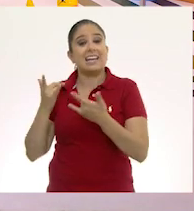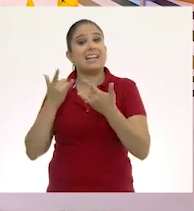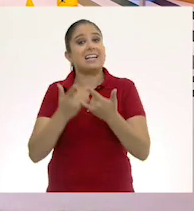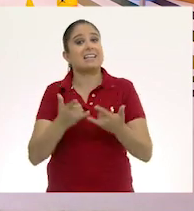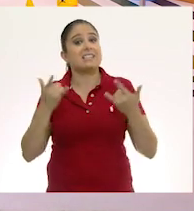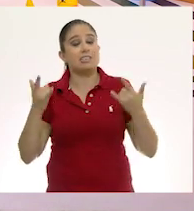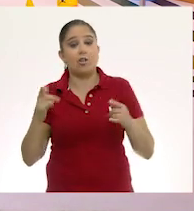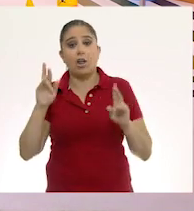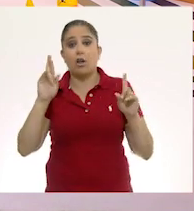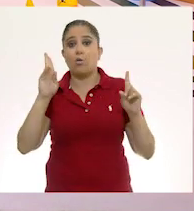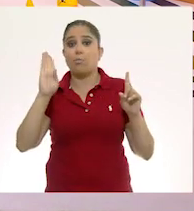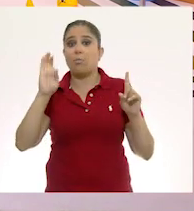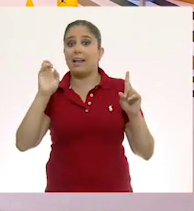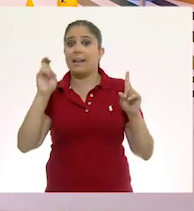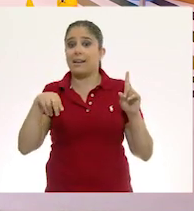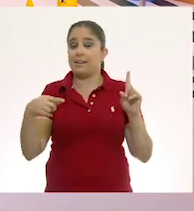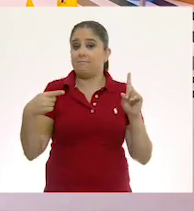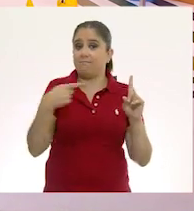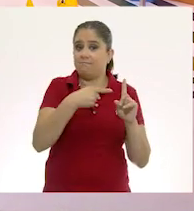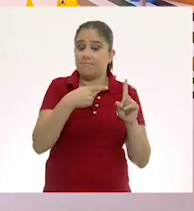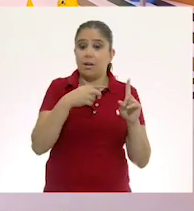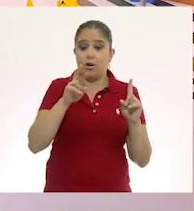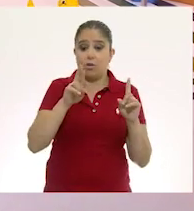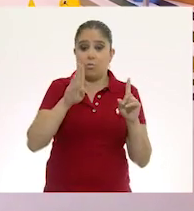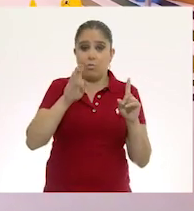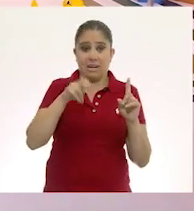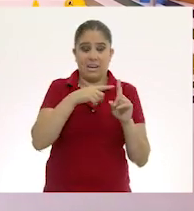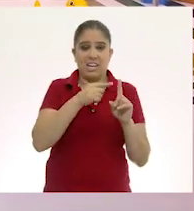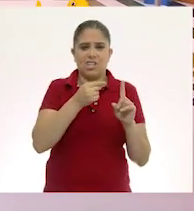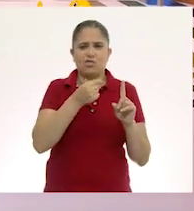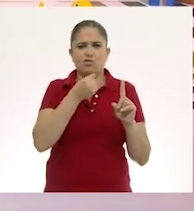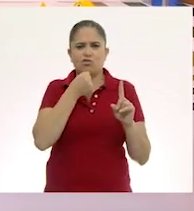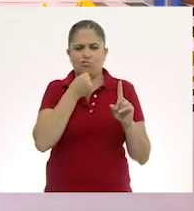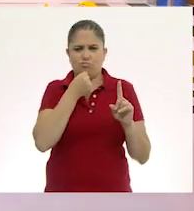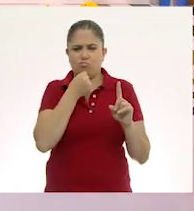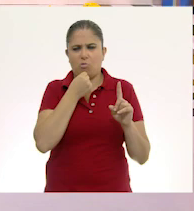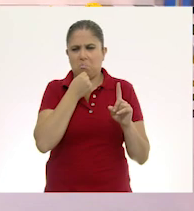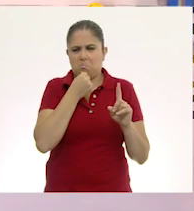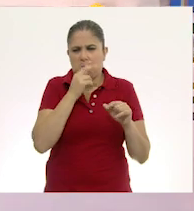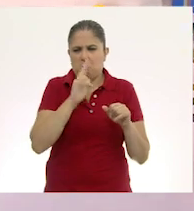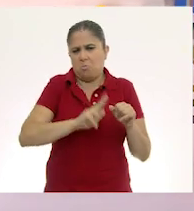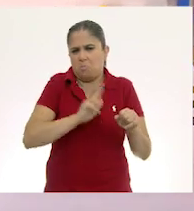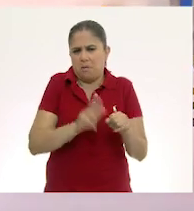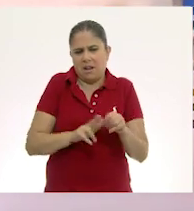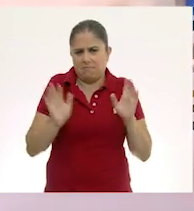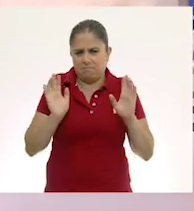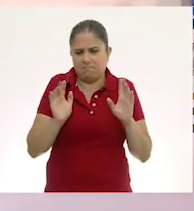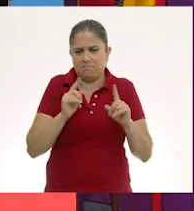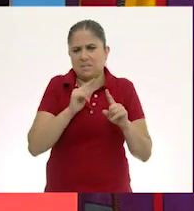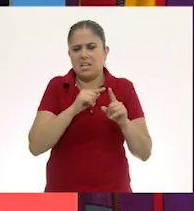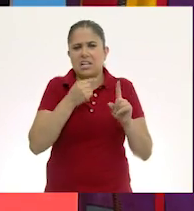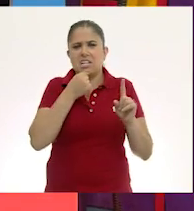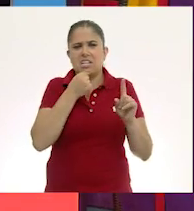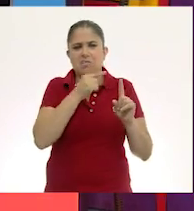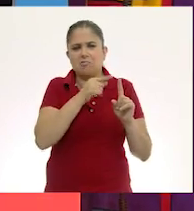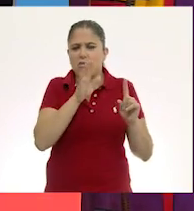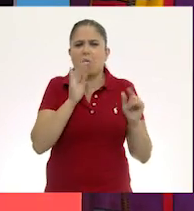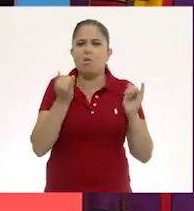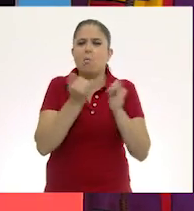de Rubén. Rubén es un niño como cualquiera. Bueno, no como cualquiera,